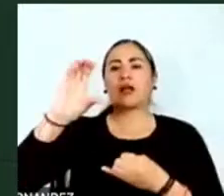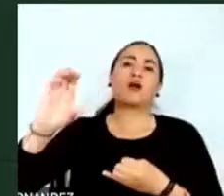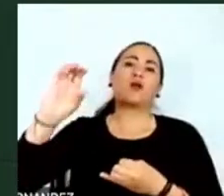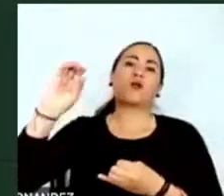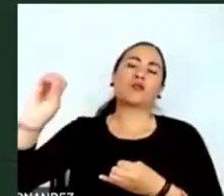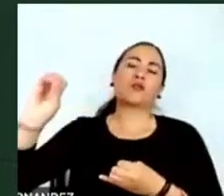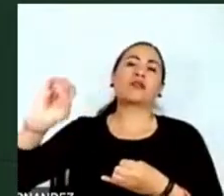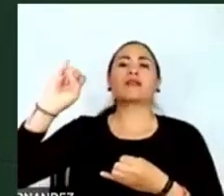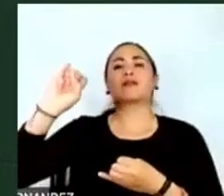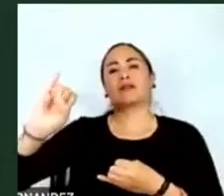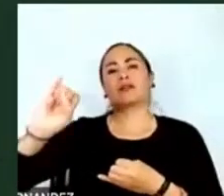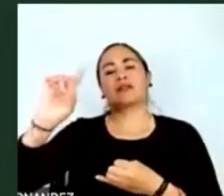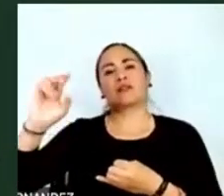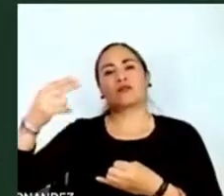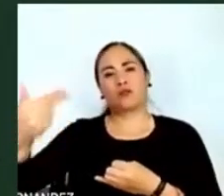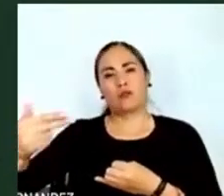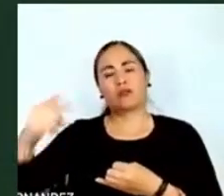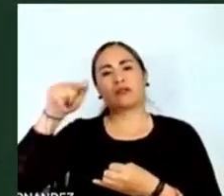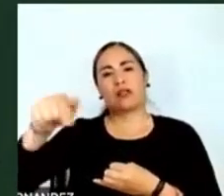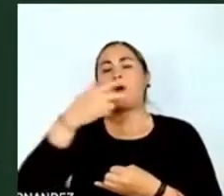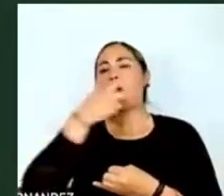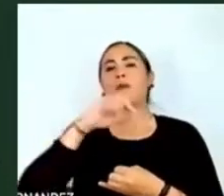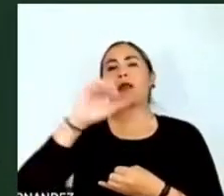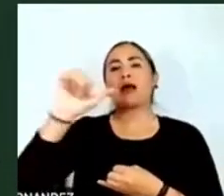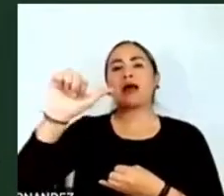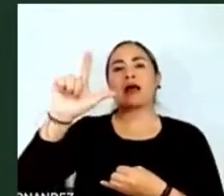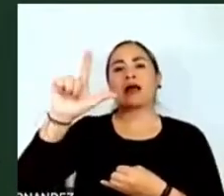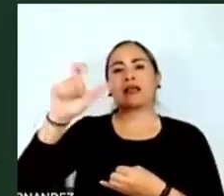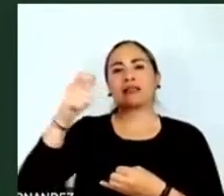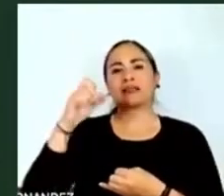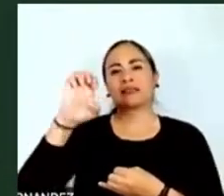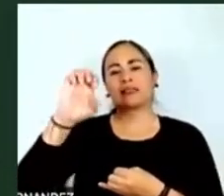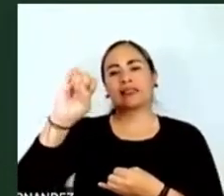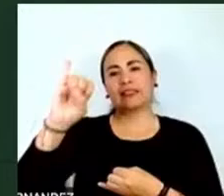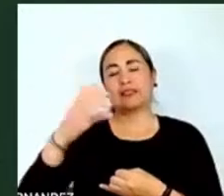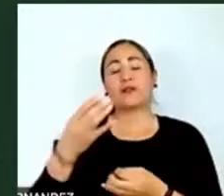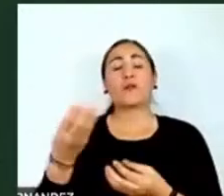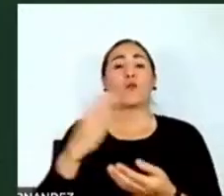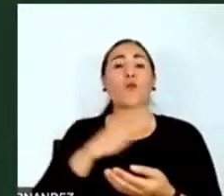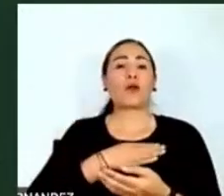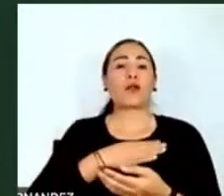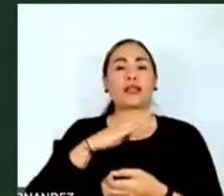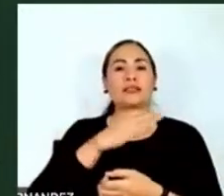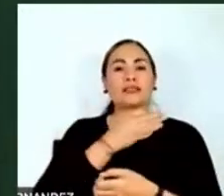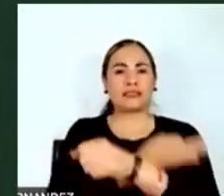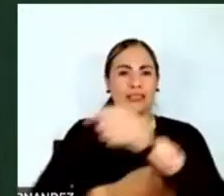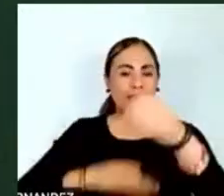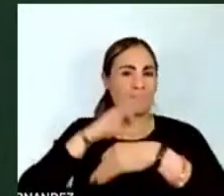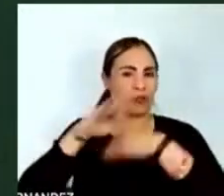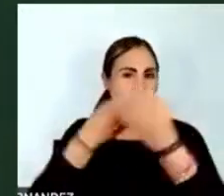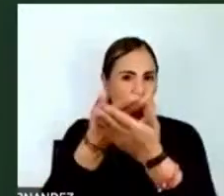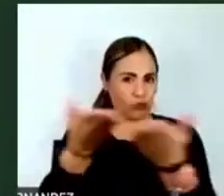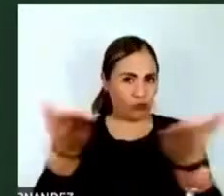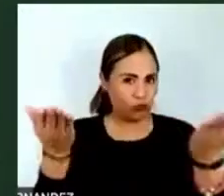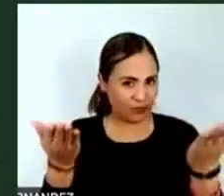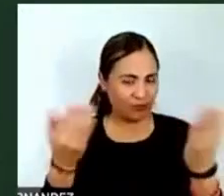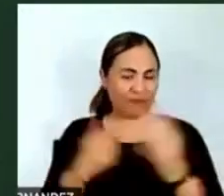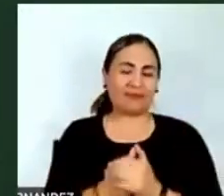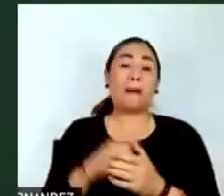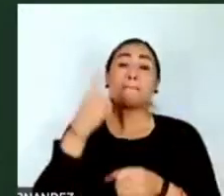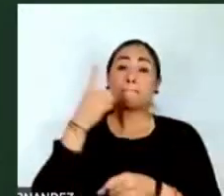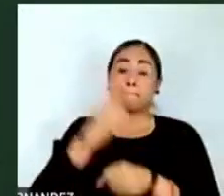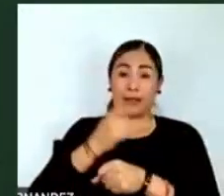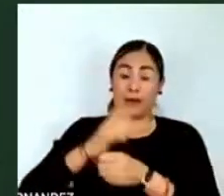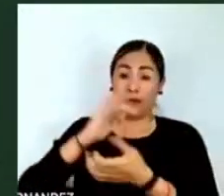Estrada. Bueno, buenas tardes a todas y todos. En primer lugar, por supuesto, quiero agradecer a la Suprema Corte